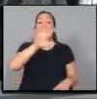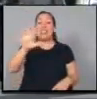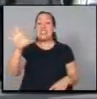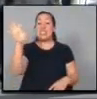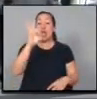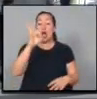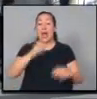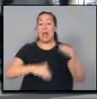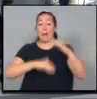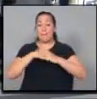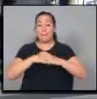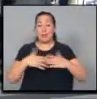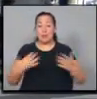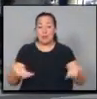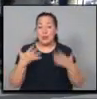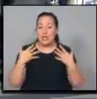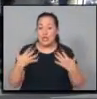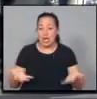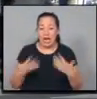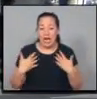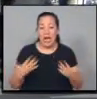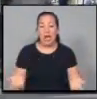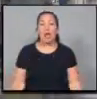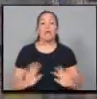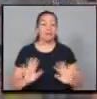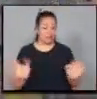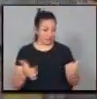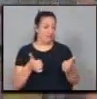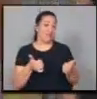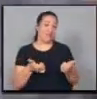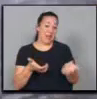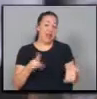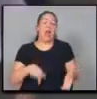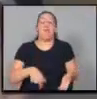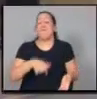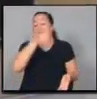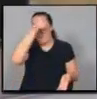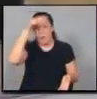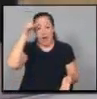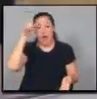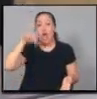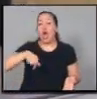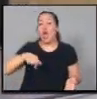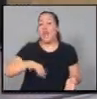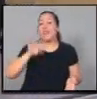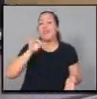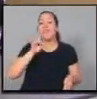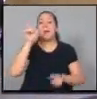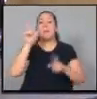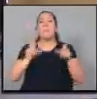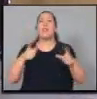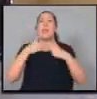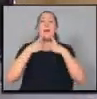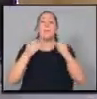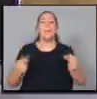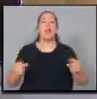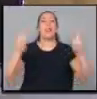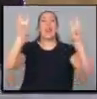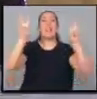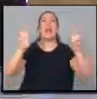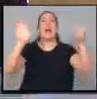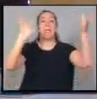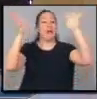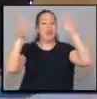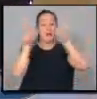35. Y bueno, va a ser mucho calor. Bueno. Mucho normal. Calor. Está bueno. Sí, estamos en verano. Hoy están complicados aquellos que se quejan de todo en cuestión de tiempo,